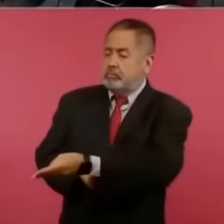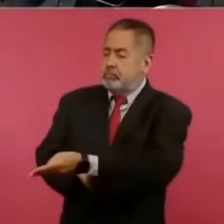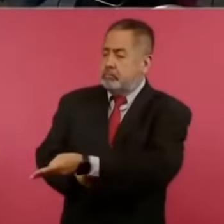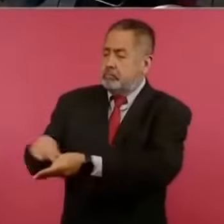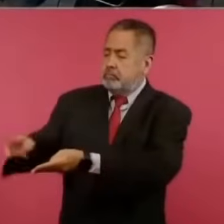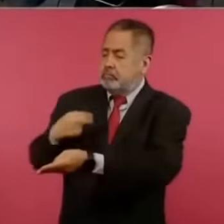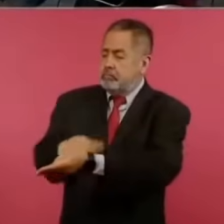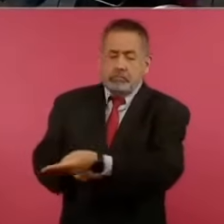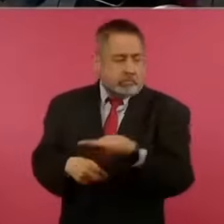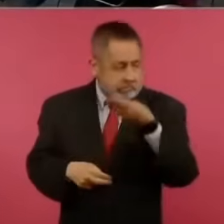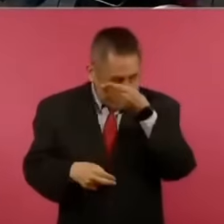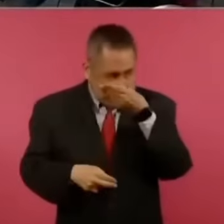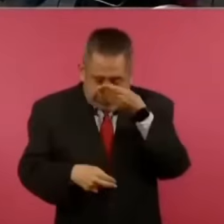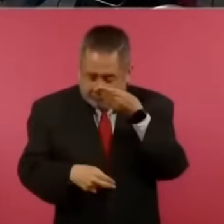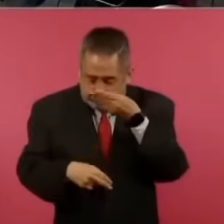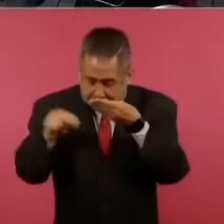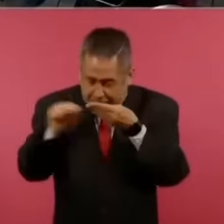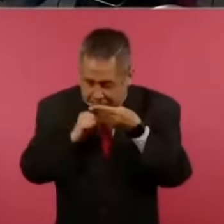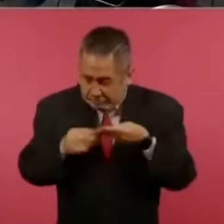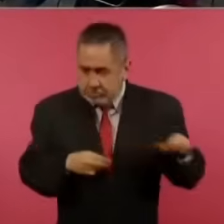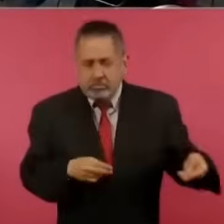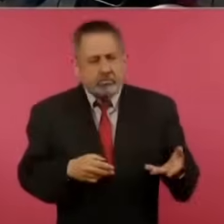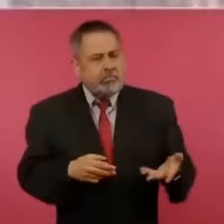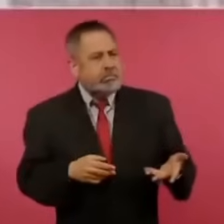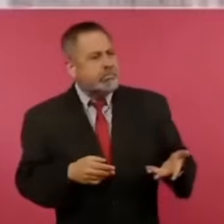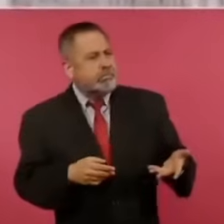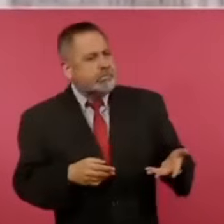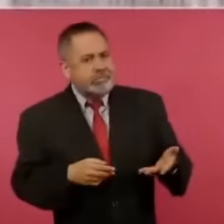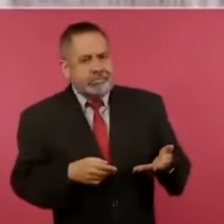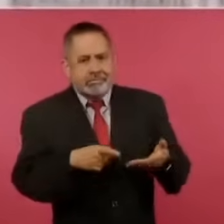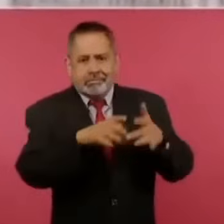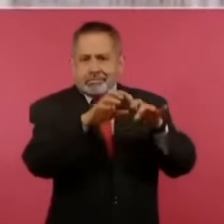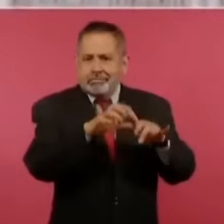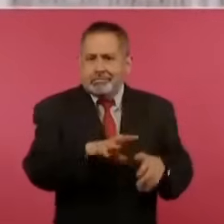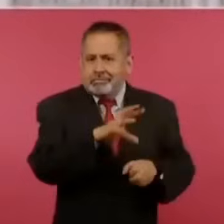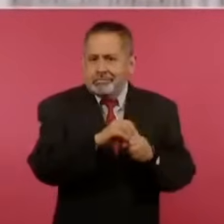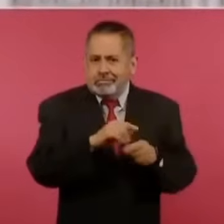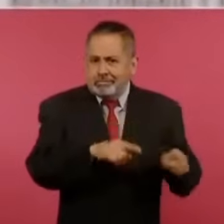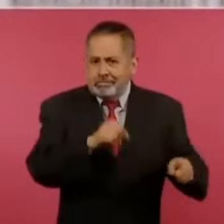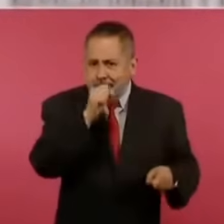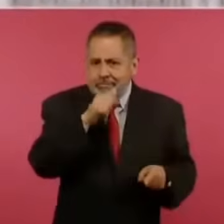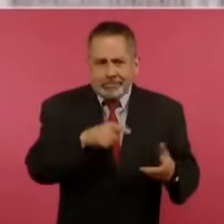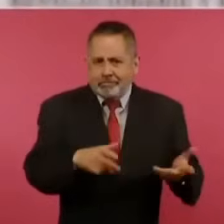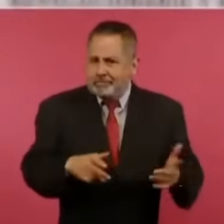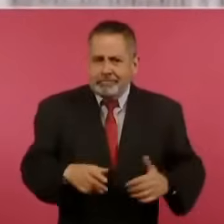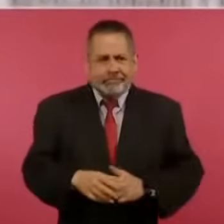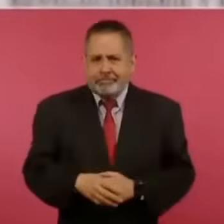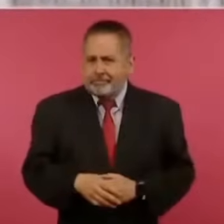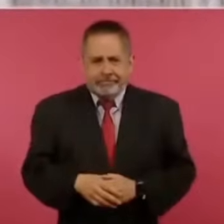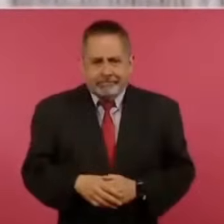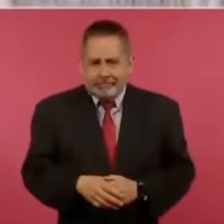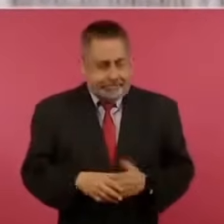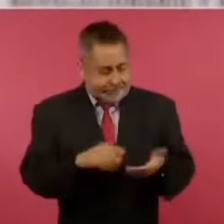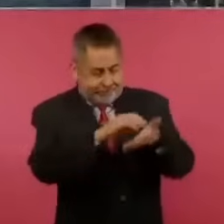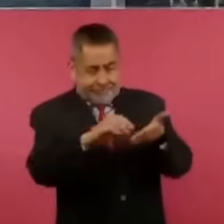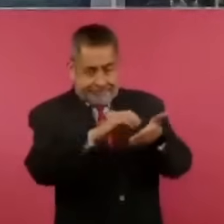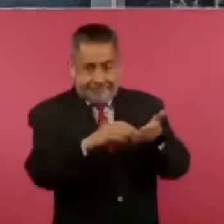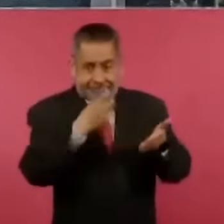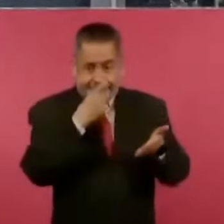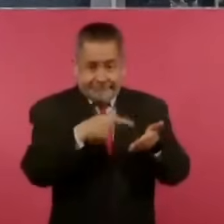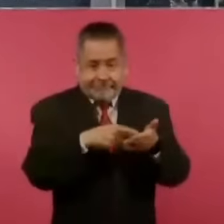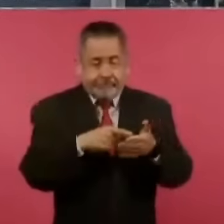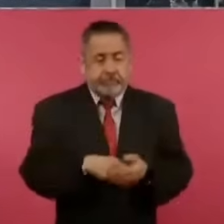correcciones. Pero habían cláusulas en esos contratos donde decía el prestador de